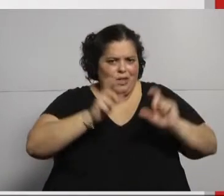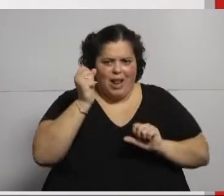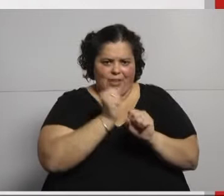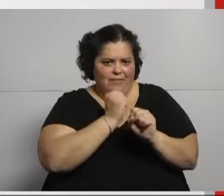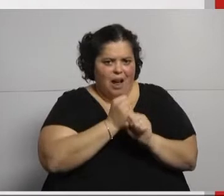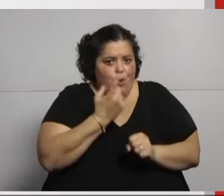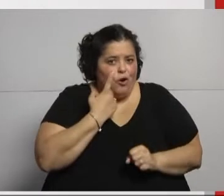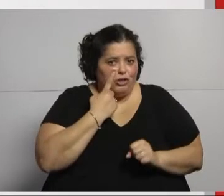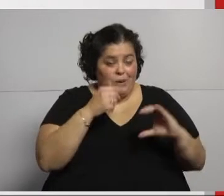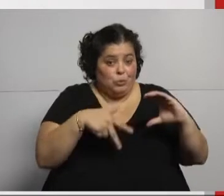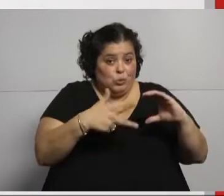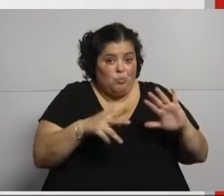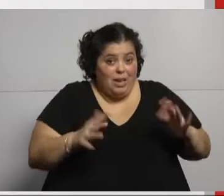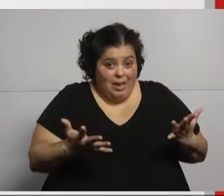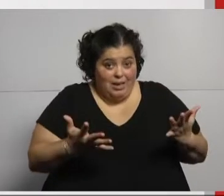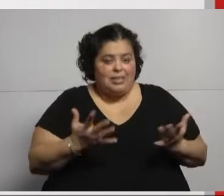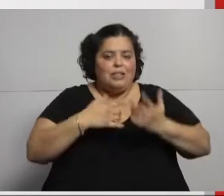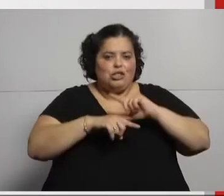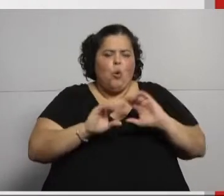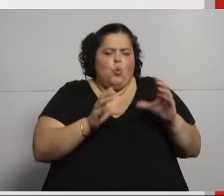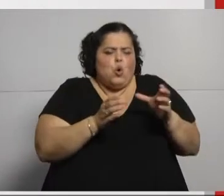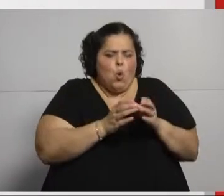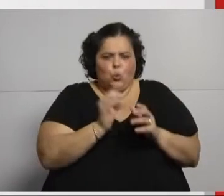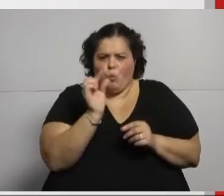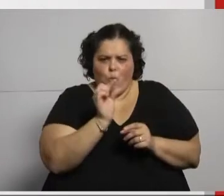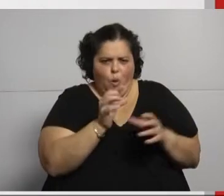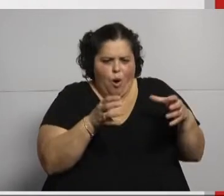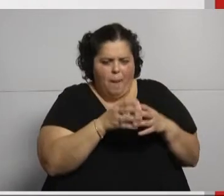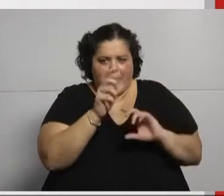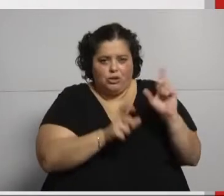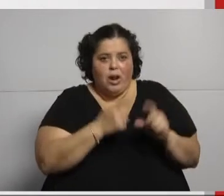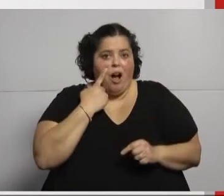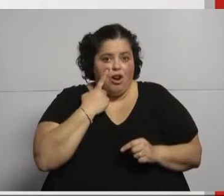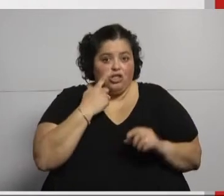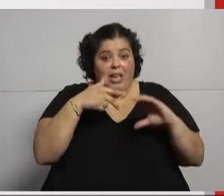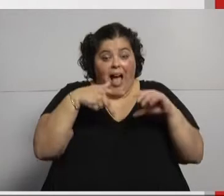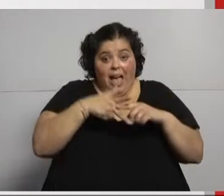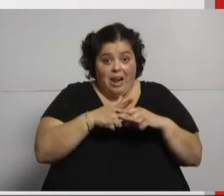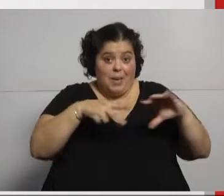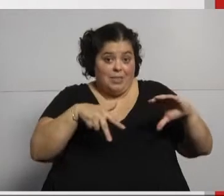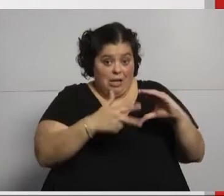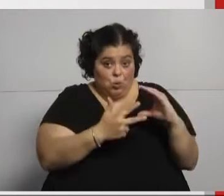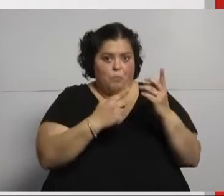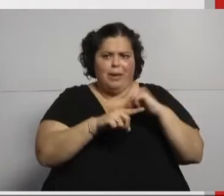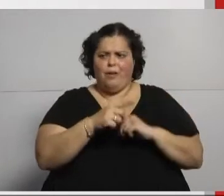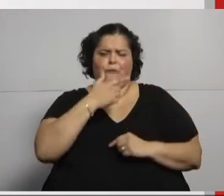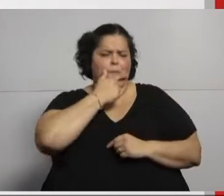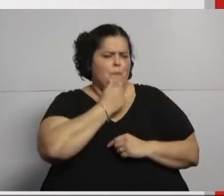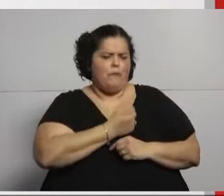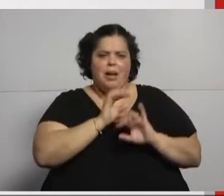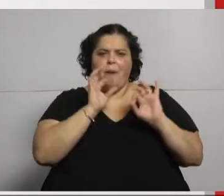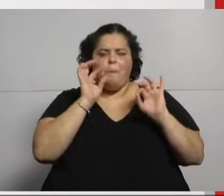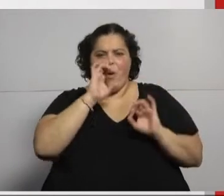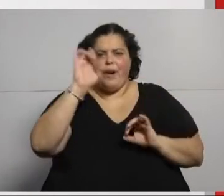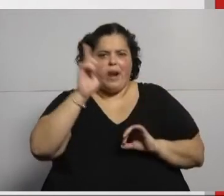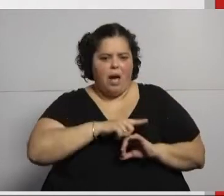esta herramienta, ¿no? O más bien un conjunto muy reducido trabajamos con esta herramienta, y fue más bien muy rápido el aprendizaje y muy rápida la